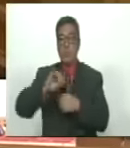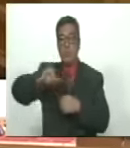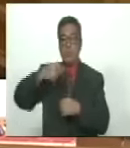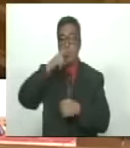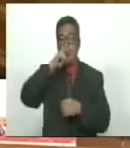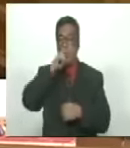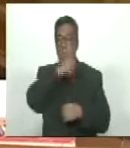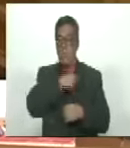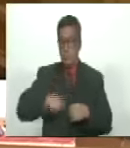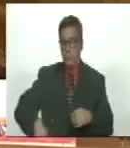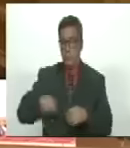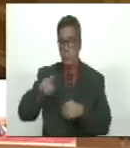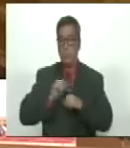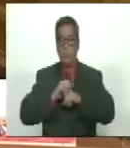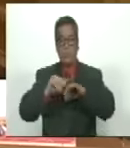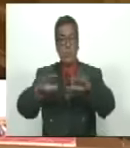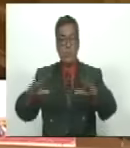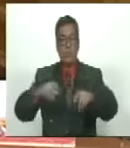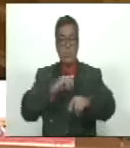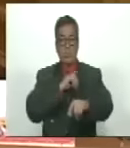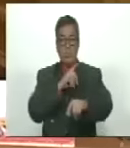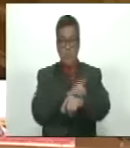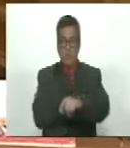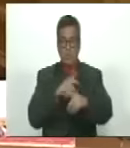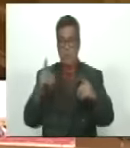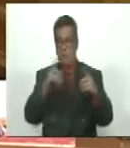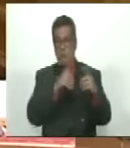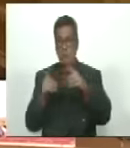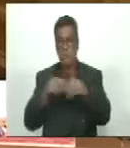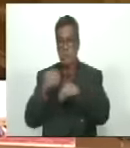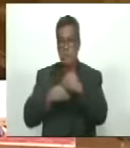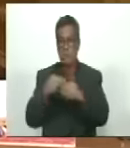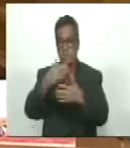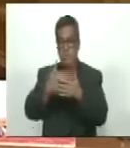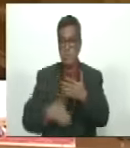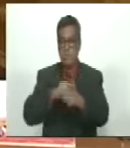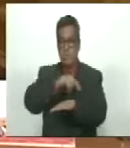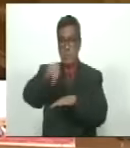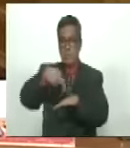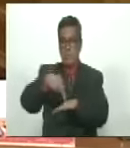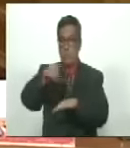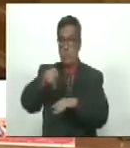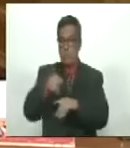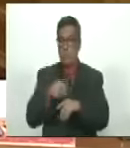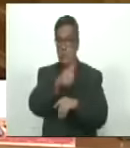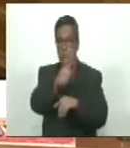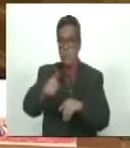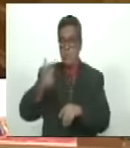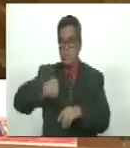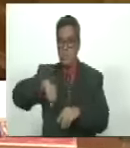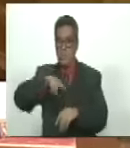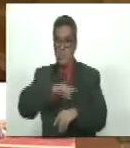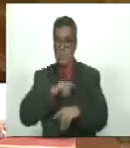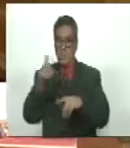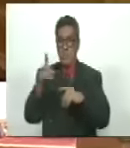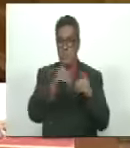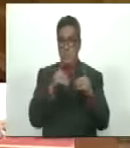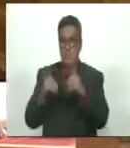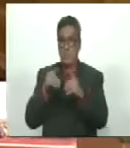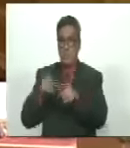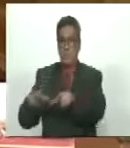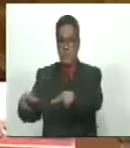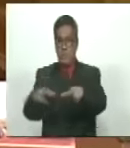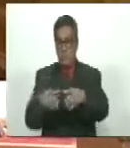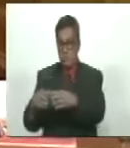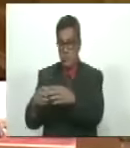Maduro, debemos desplegarnos en un intenso debate. Se está haciendo una agenda nacional, pero nos corresponde a cada uno de nosotros llevar ese debate a cada